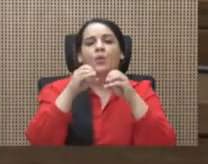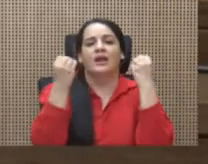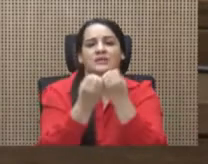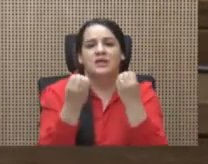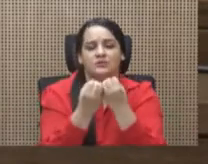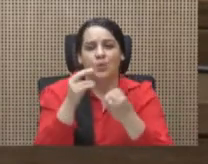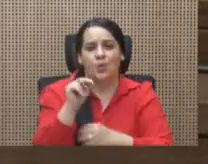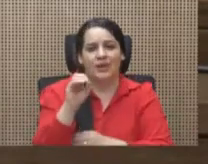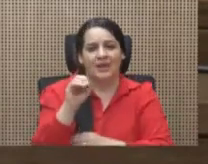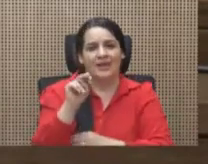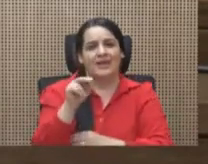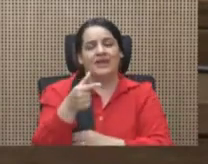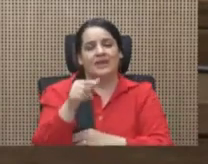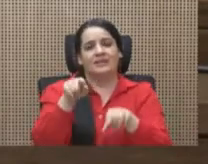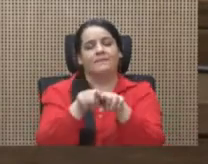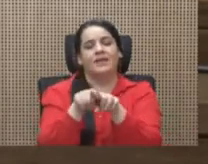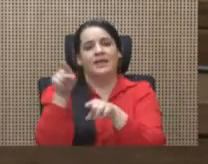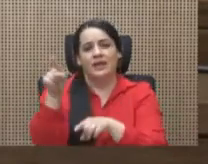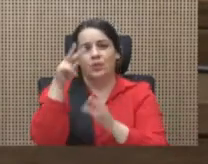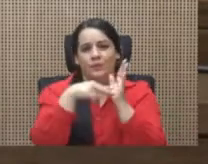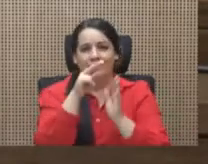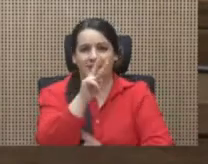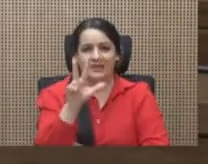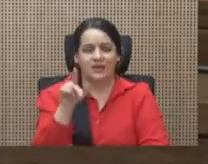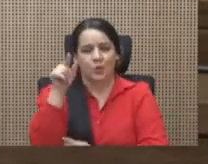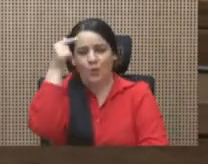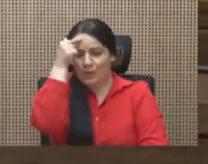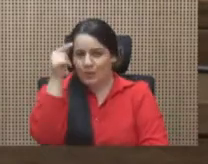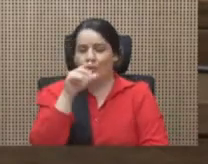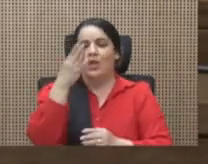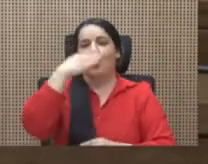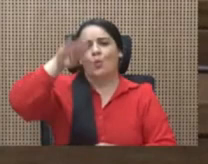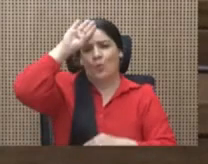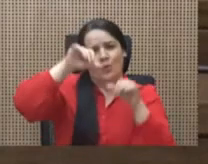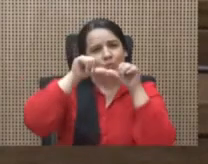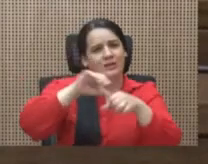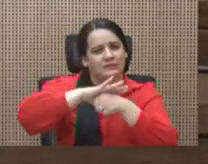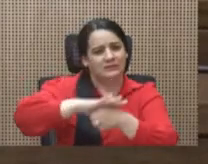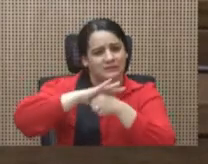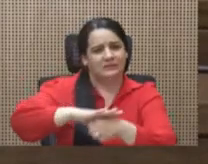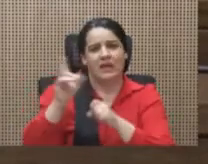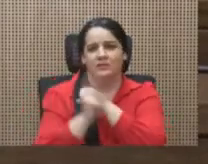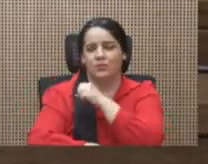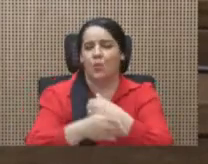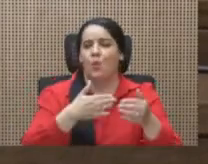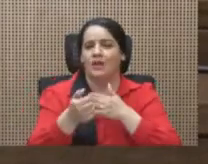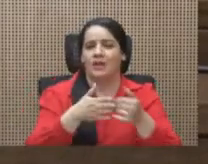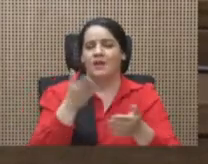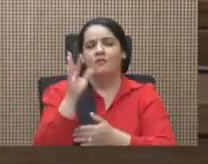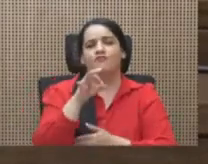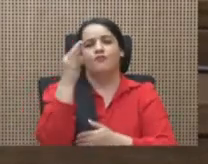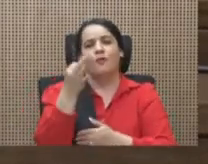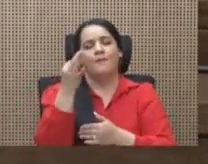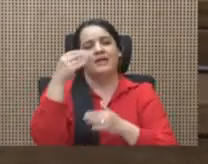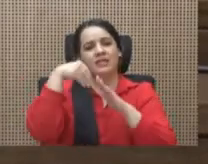mundial 2023, ha señalado cómo el gobierno de Cuba continúa reprimiendo y castigando prácticamente cualquier forma de disenso y